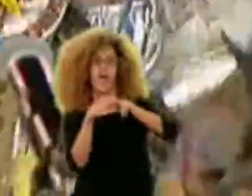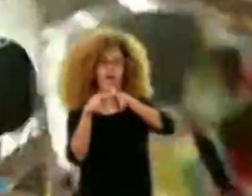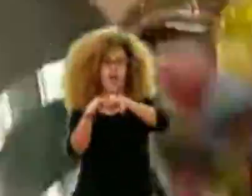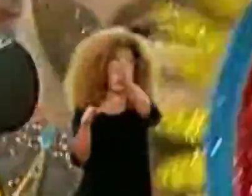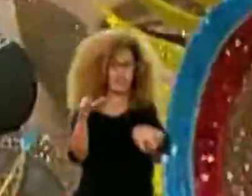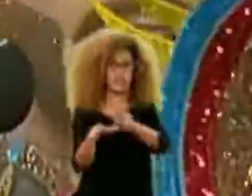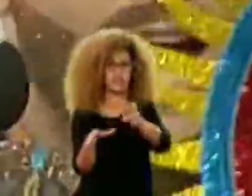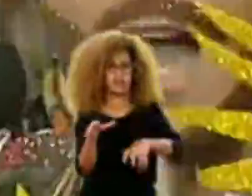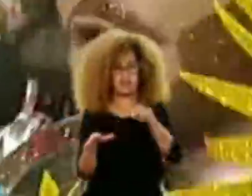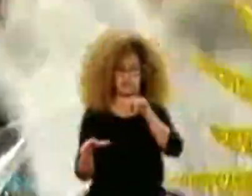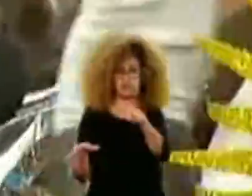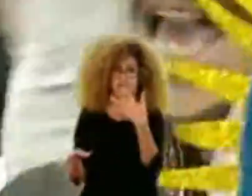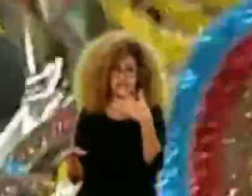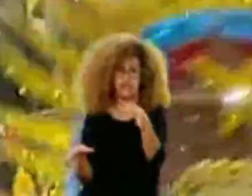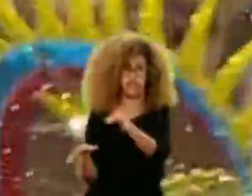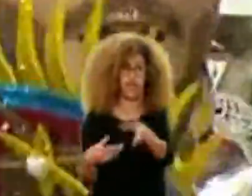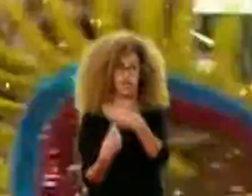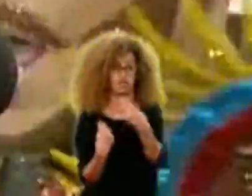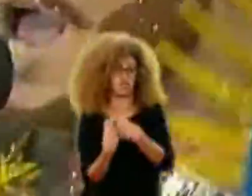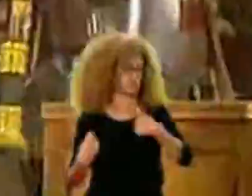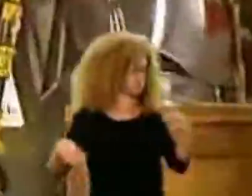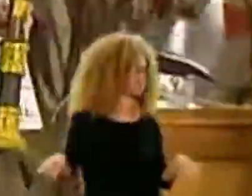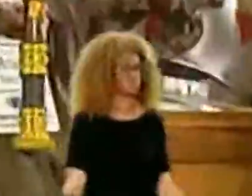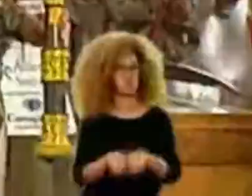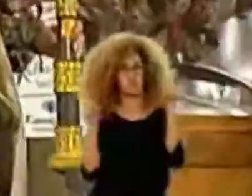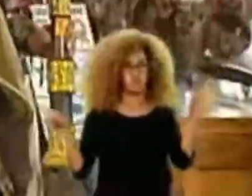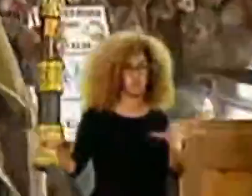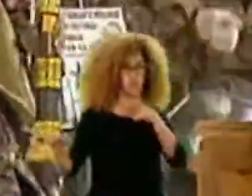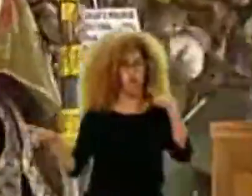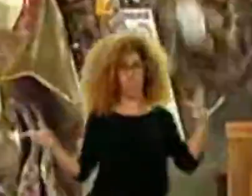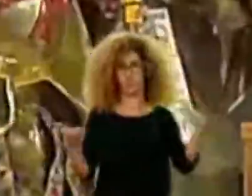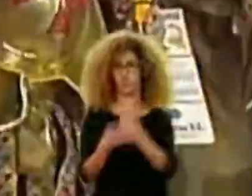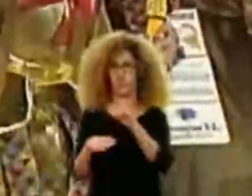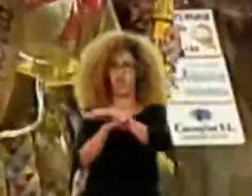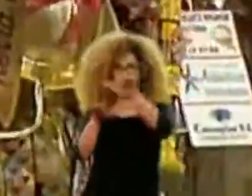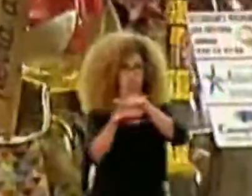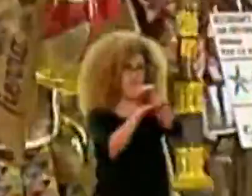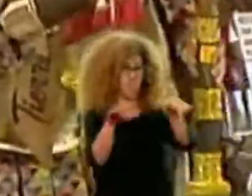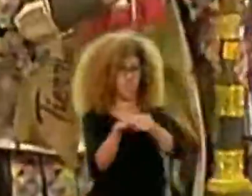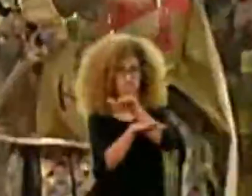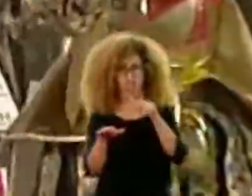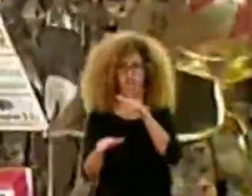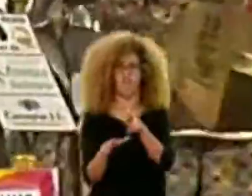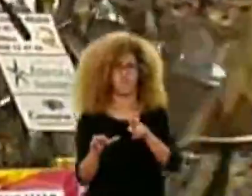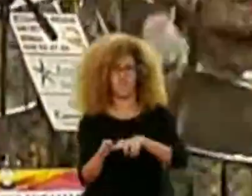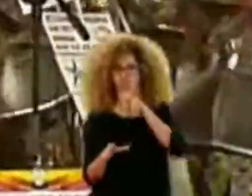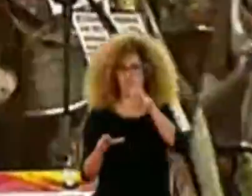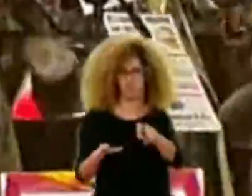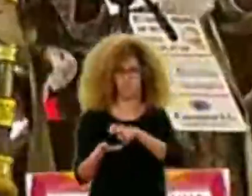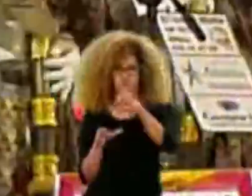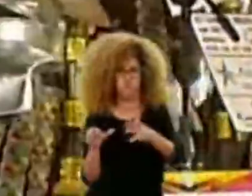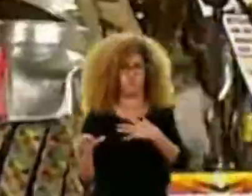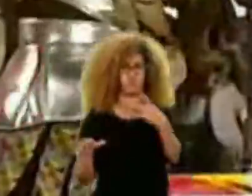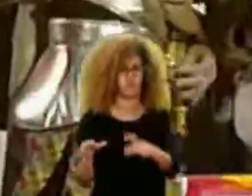Si fuera en Gran Canaria, pues me daría igual, porque en todas las playas es fácil atracar. Pero en silla